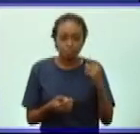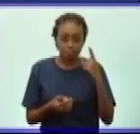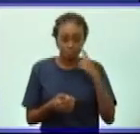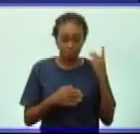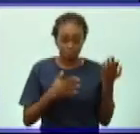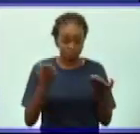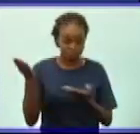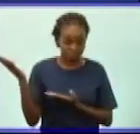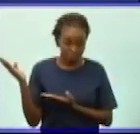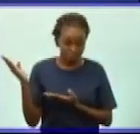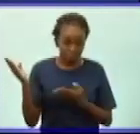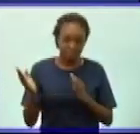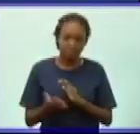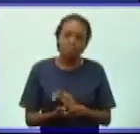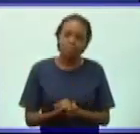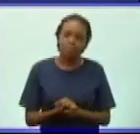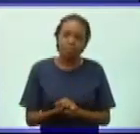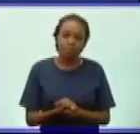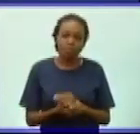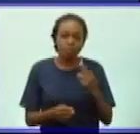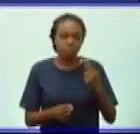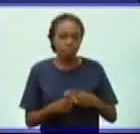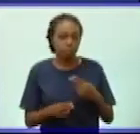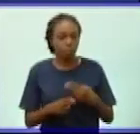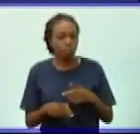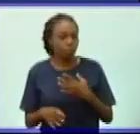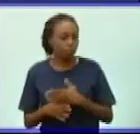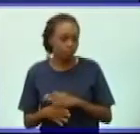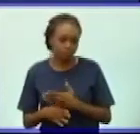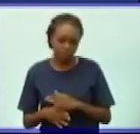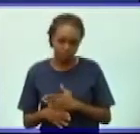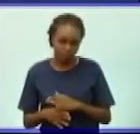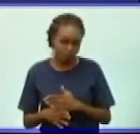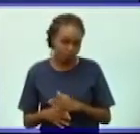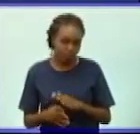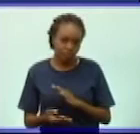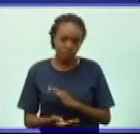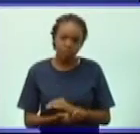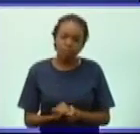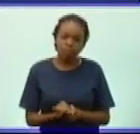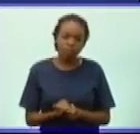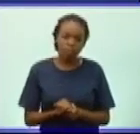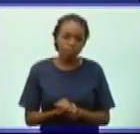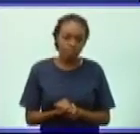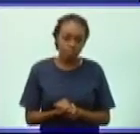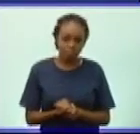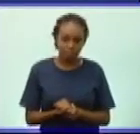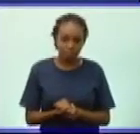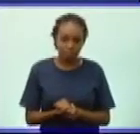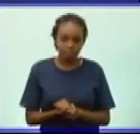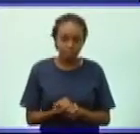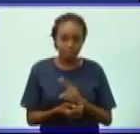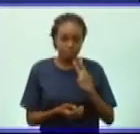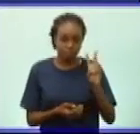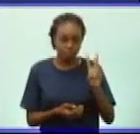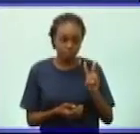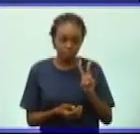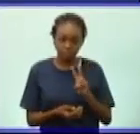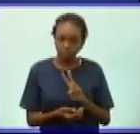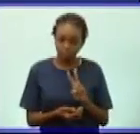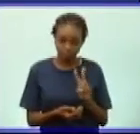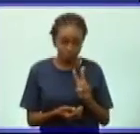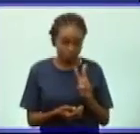mueven y los clasificabas en rectilíneo o curvilíneo. Y tanto los movimientos de traslación como de